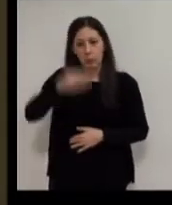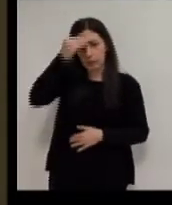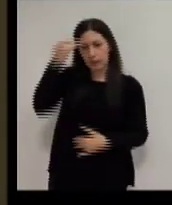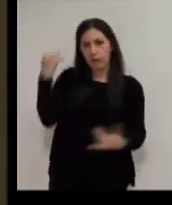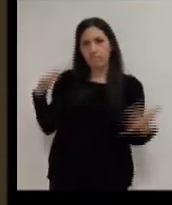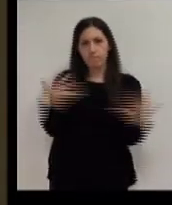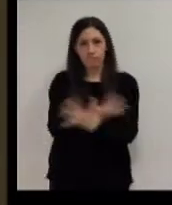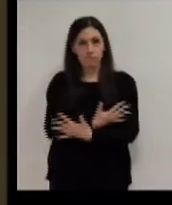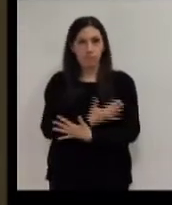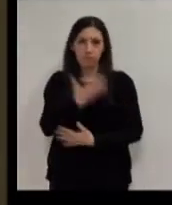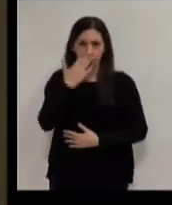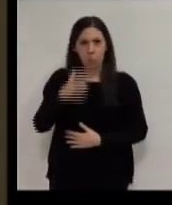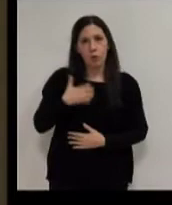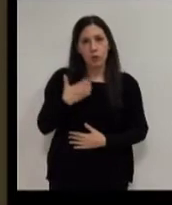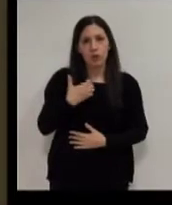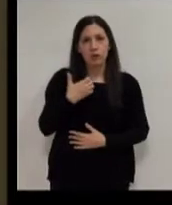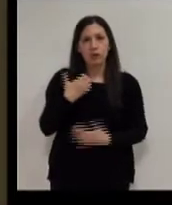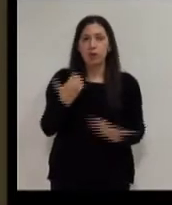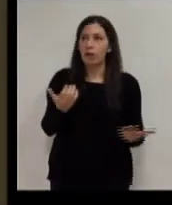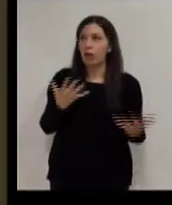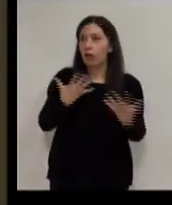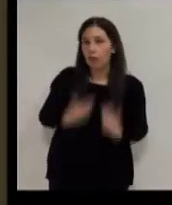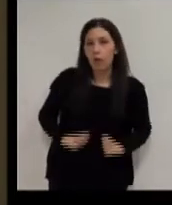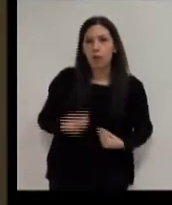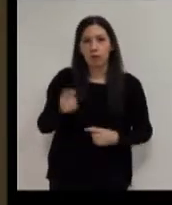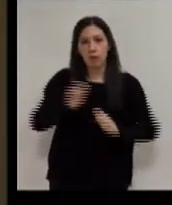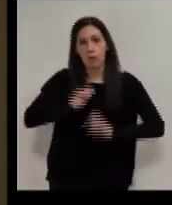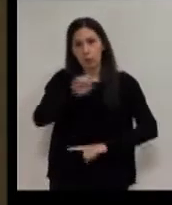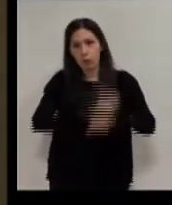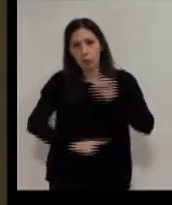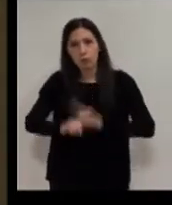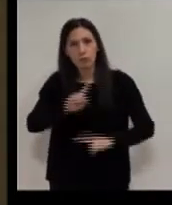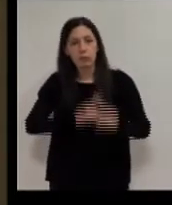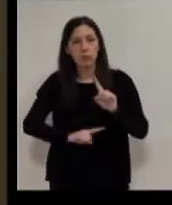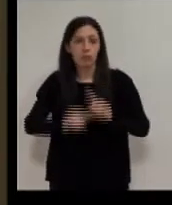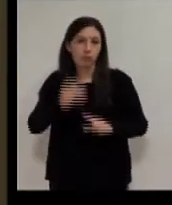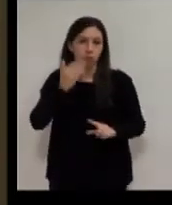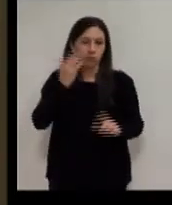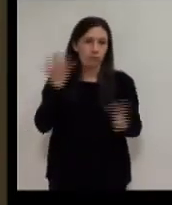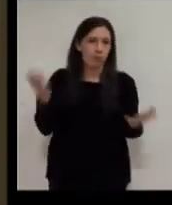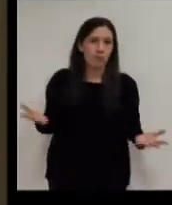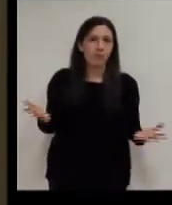en la cabeza. Esto es una decepción, es un problema, es